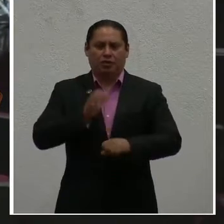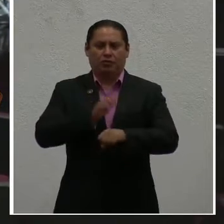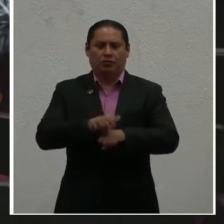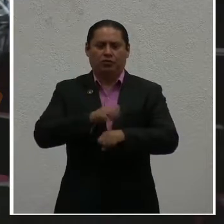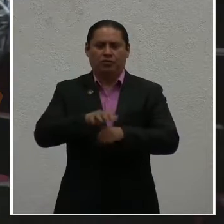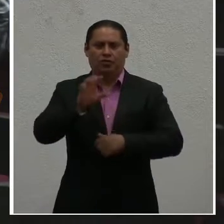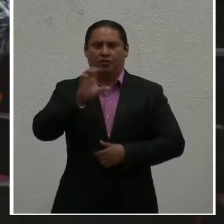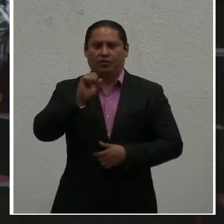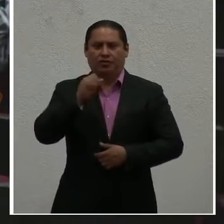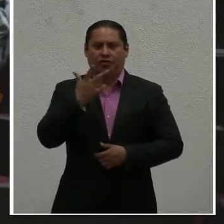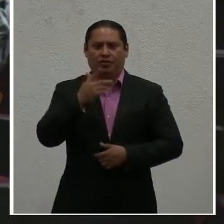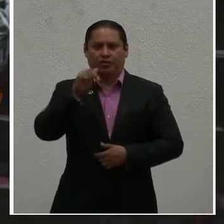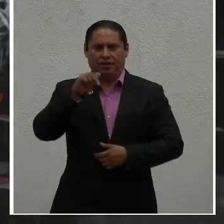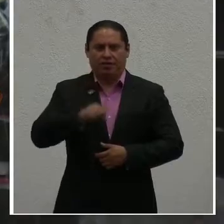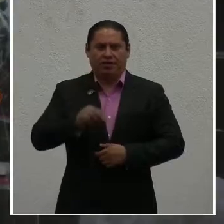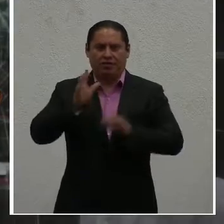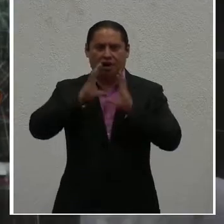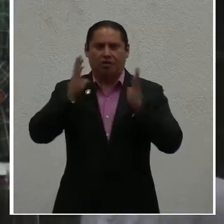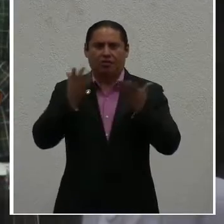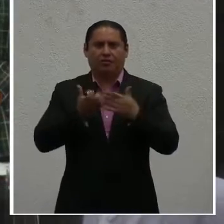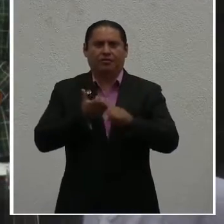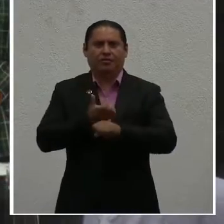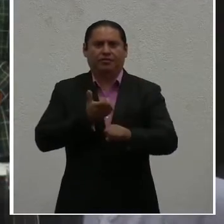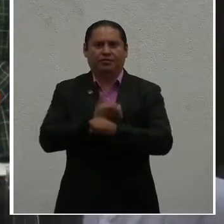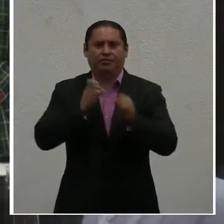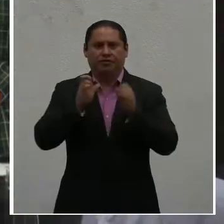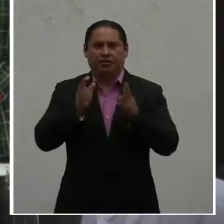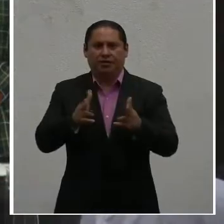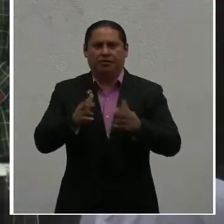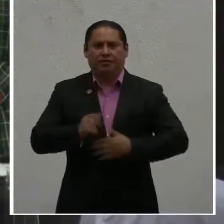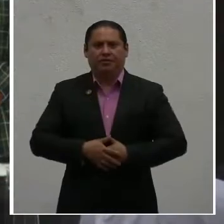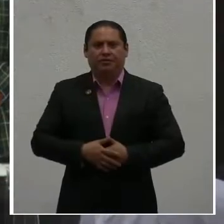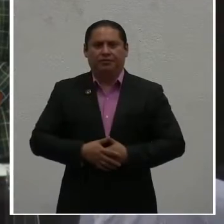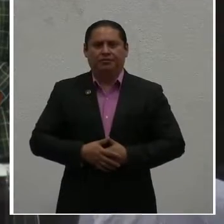68ª legislatura del Honorable Congreso del Estado de Chiapas,